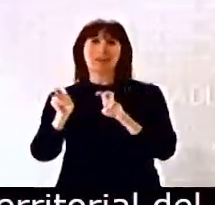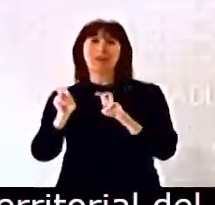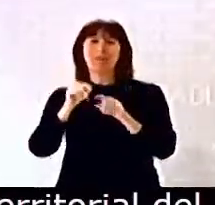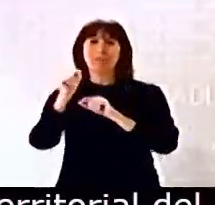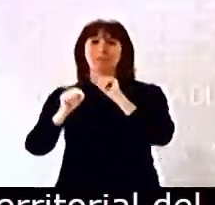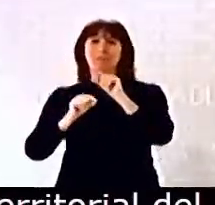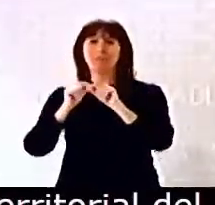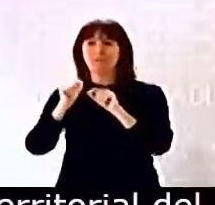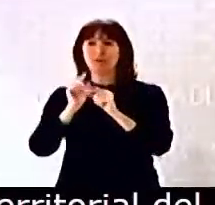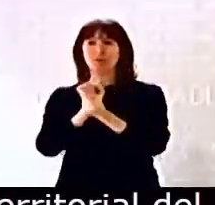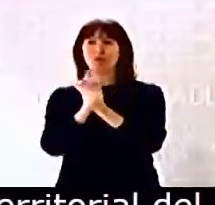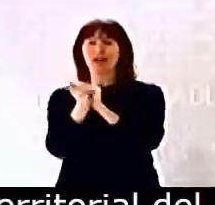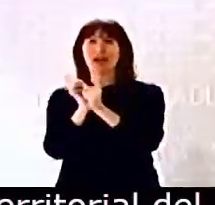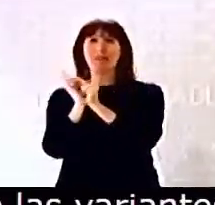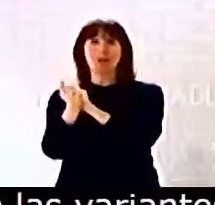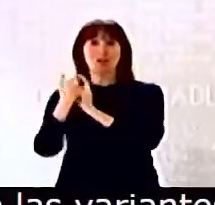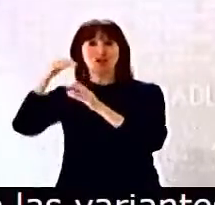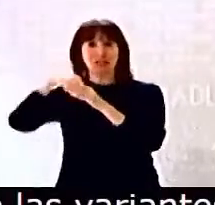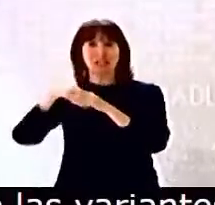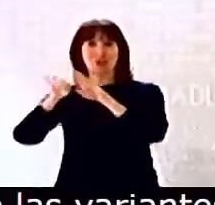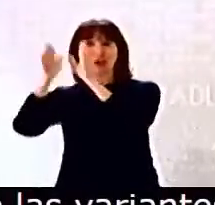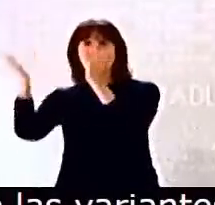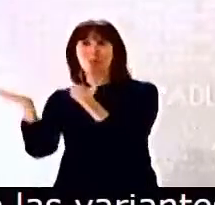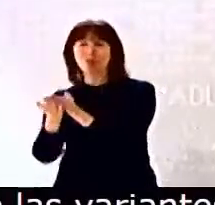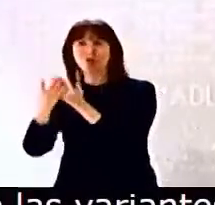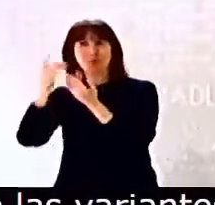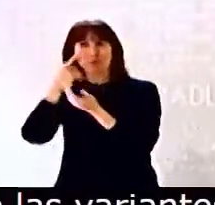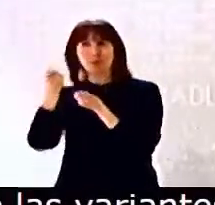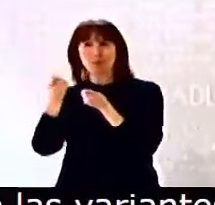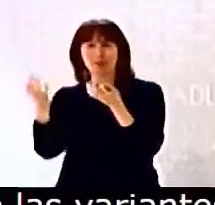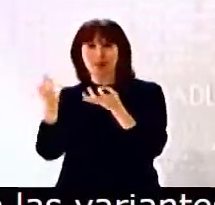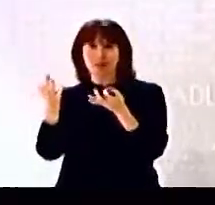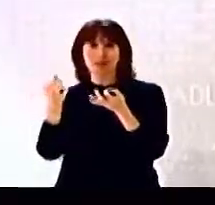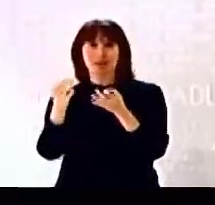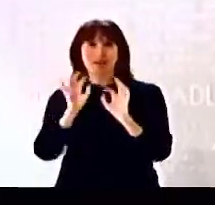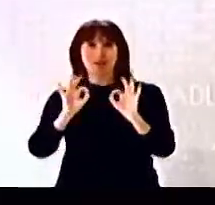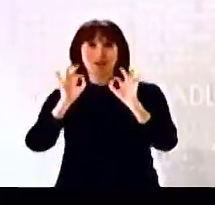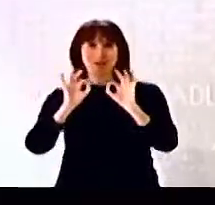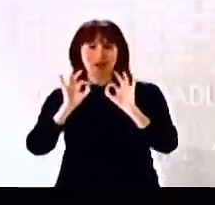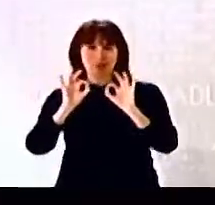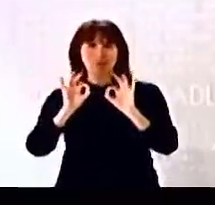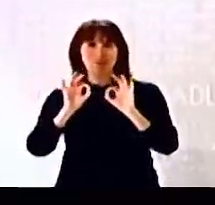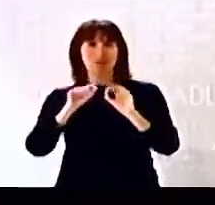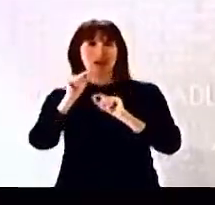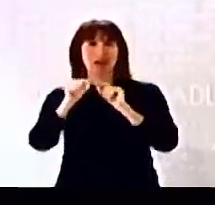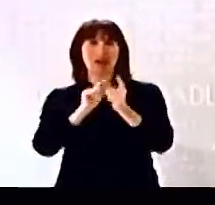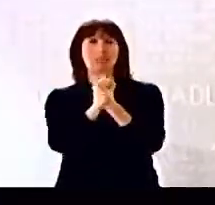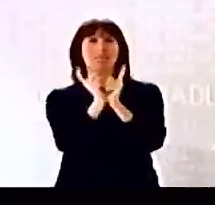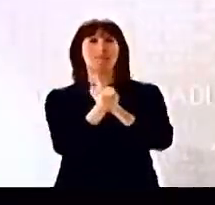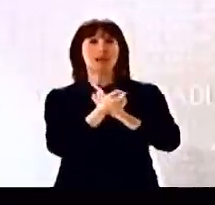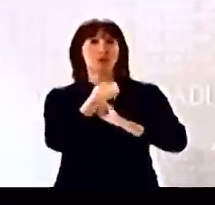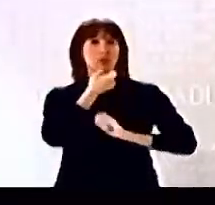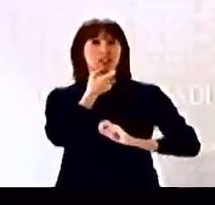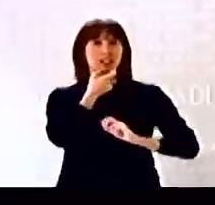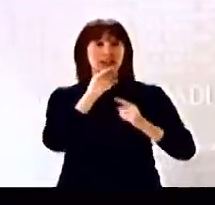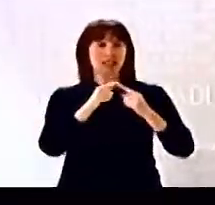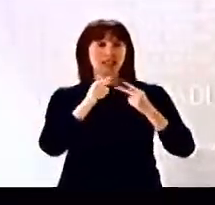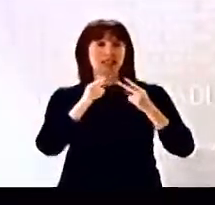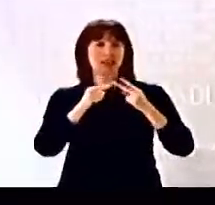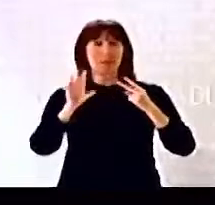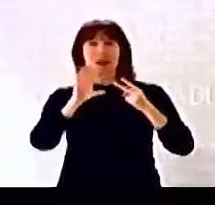virus que se están produciendo en el mundo, en concreto de la variante británica, de la variante